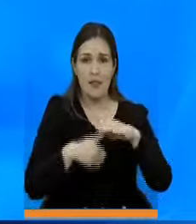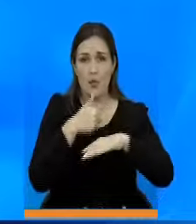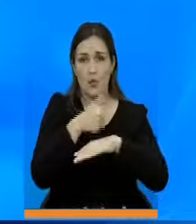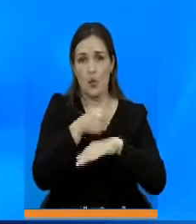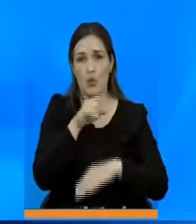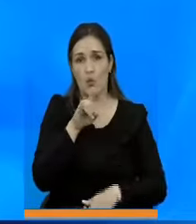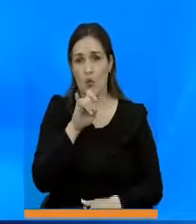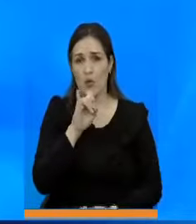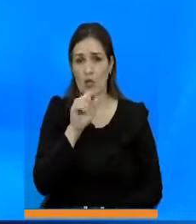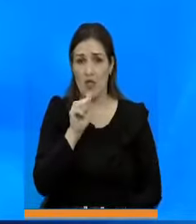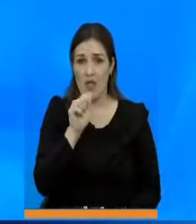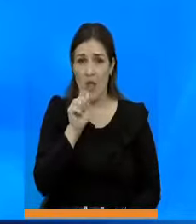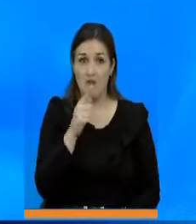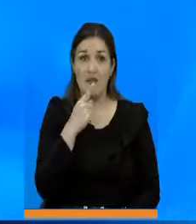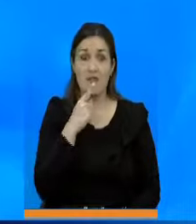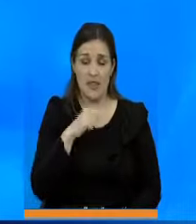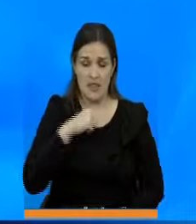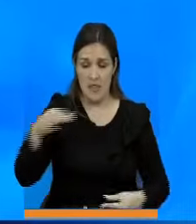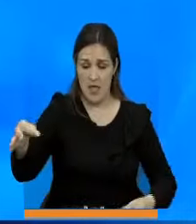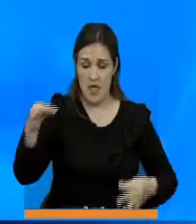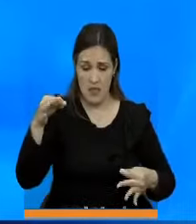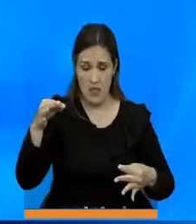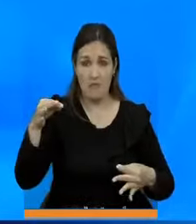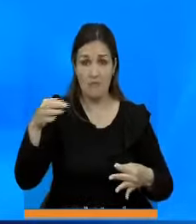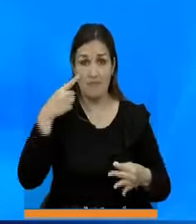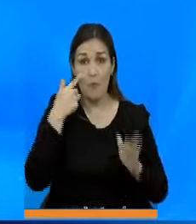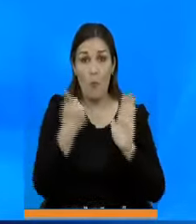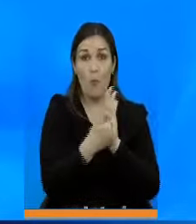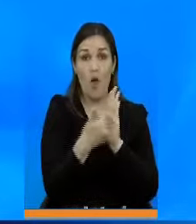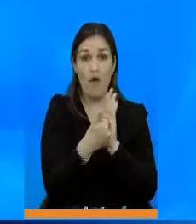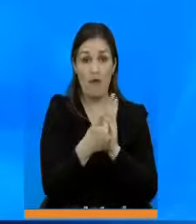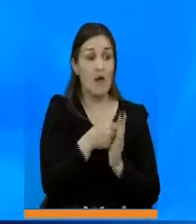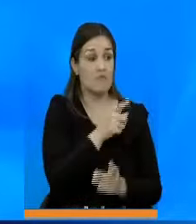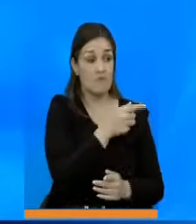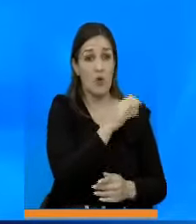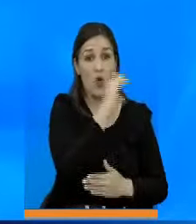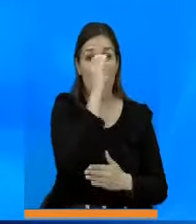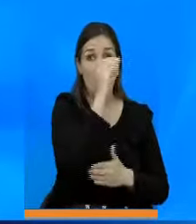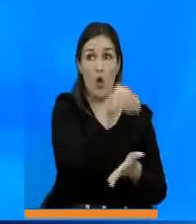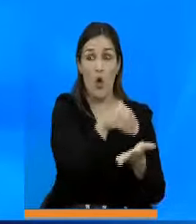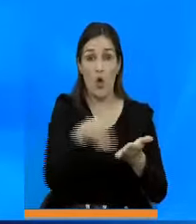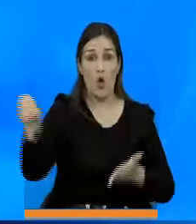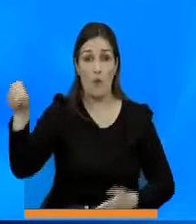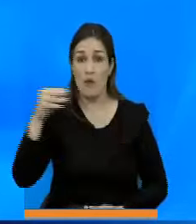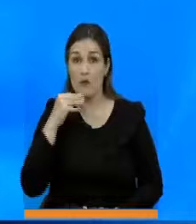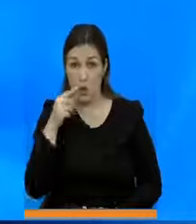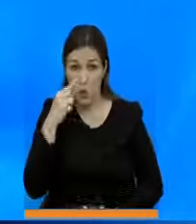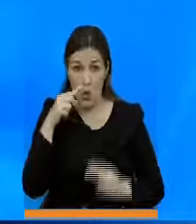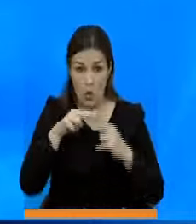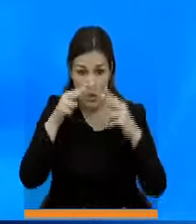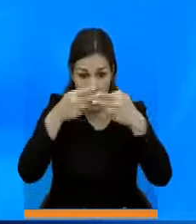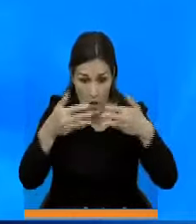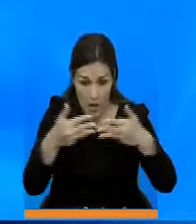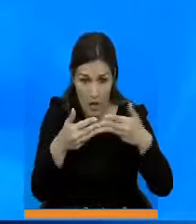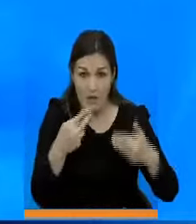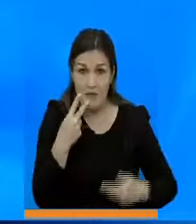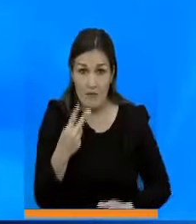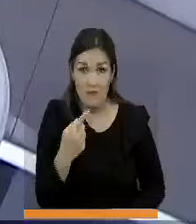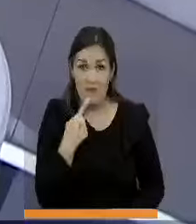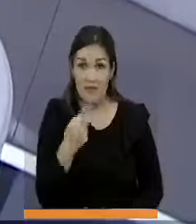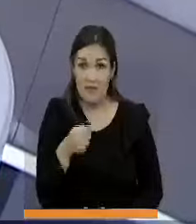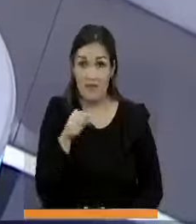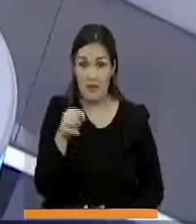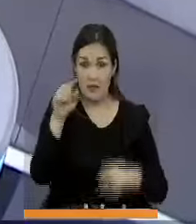que tiene ese documento en sus manos que probaría la compra de este software Pegasus. ¿Usted conoce ese documento que contiene también este documento